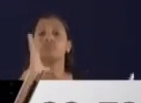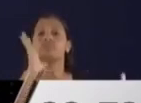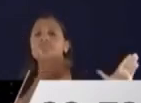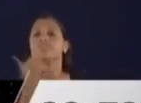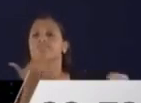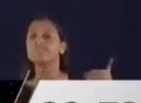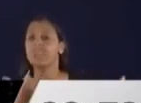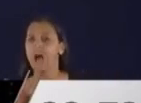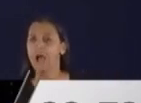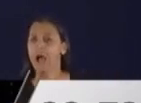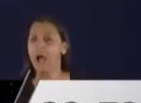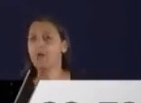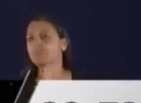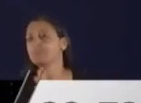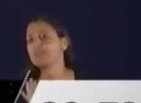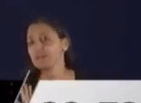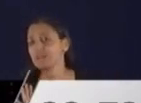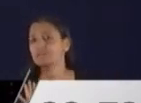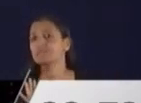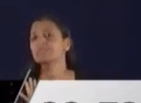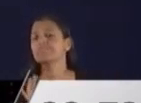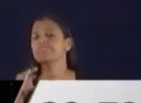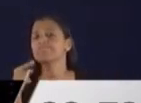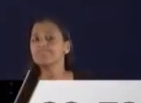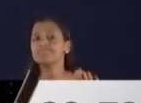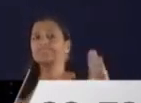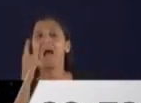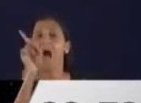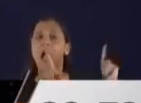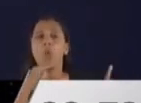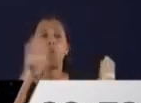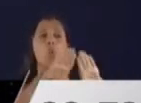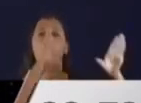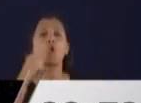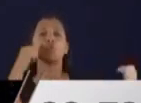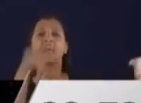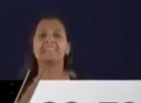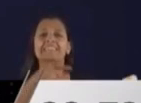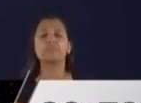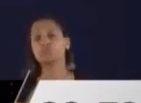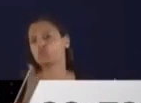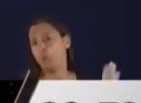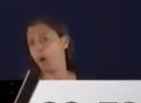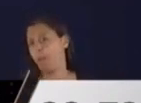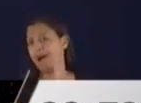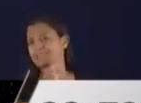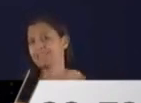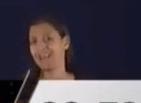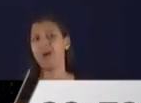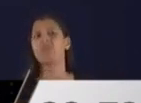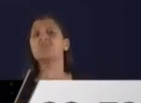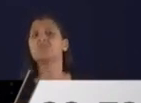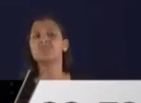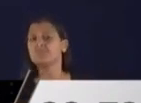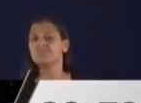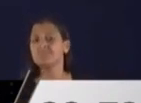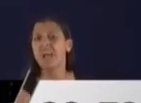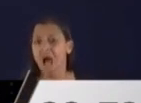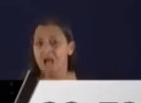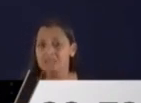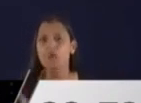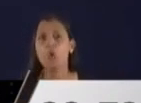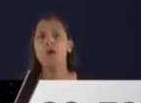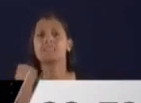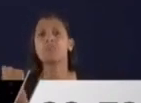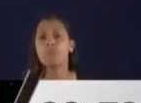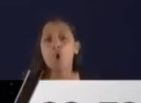sirven eh o no sirven absolutamente para nada o son grandes cajas de la política o